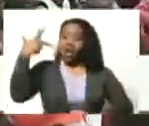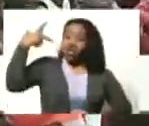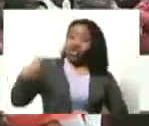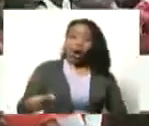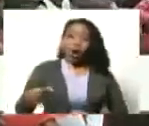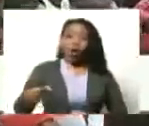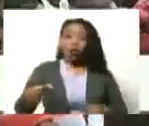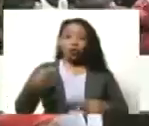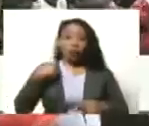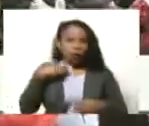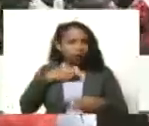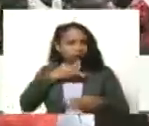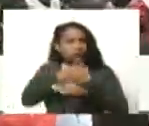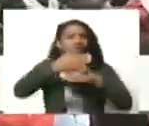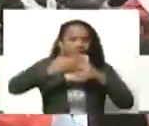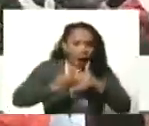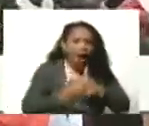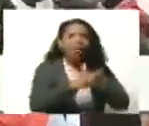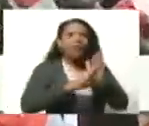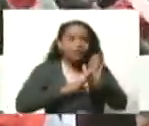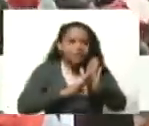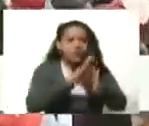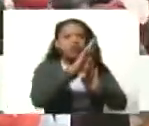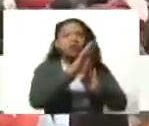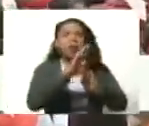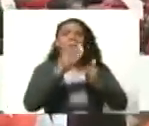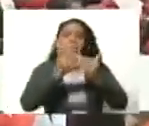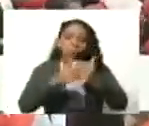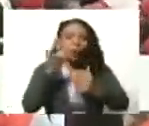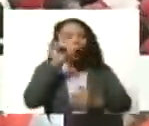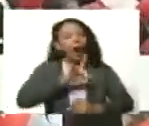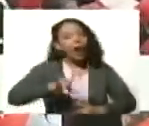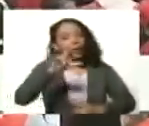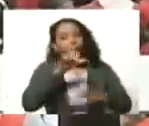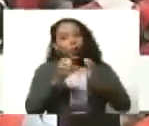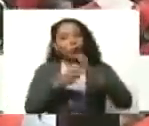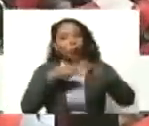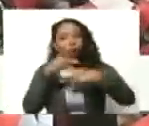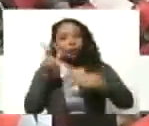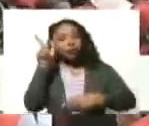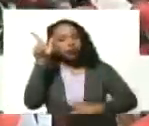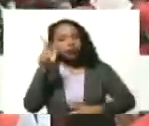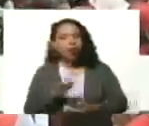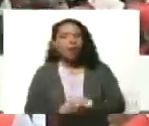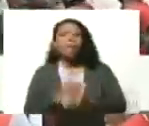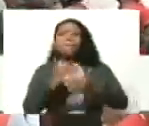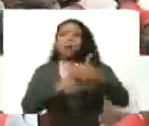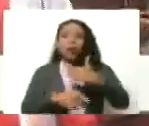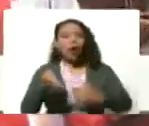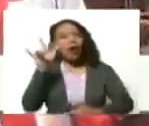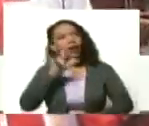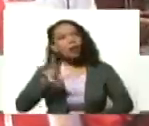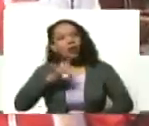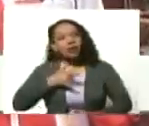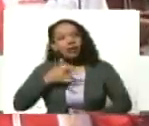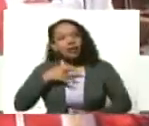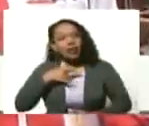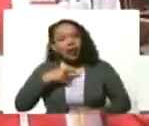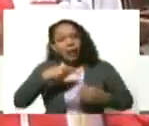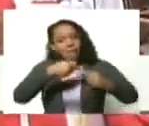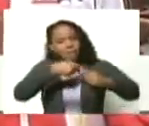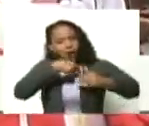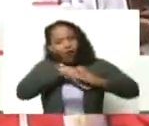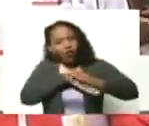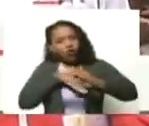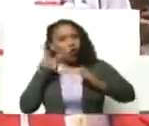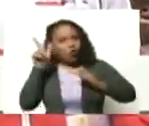y uno va es para adelante. Vamos a enamorarnos de nuestro partido. vamos a enamorarnos y sentirlo aquí en el alma, en el corazón.